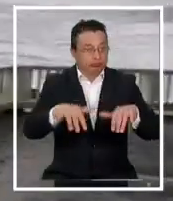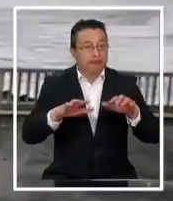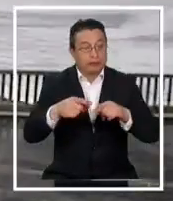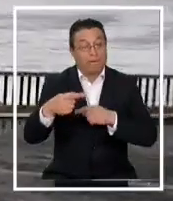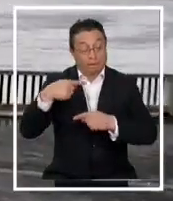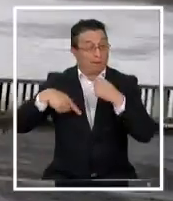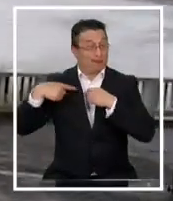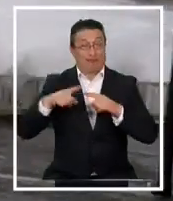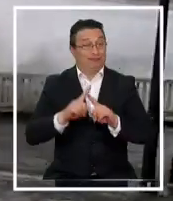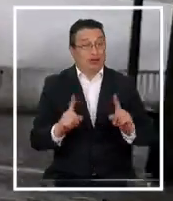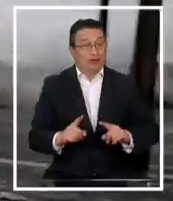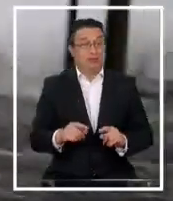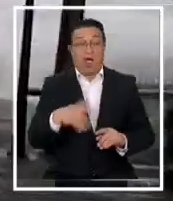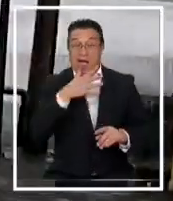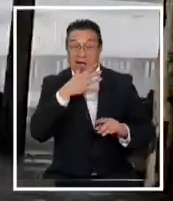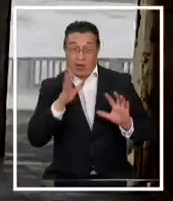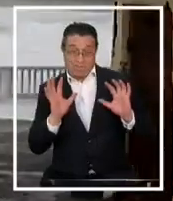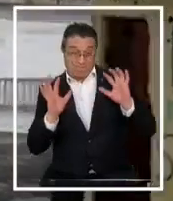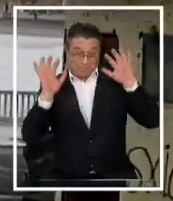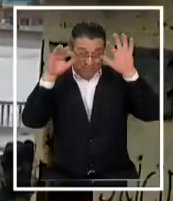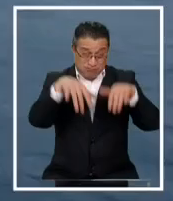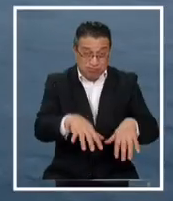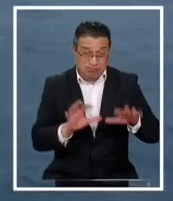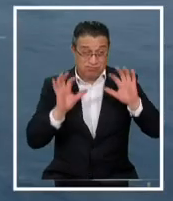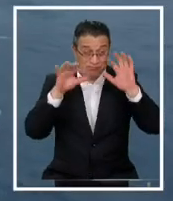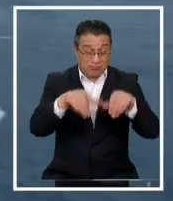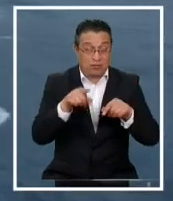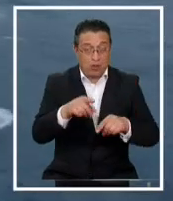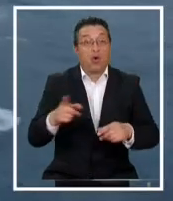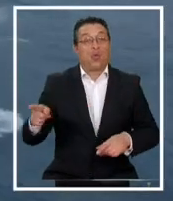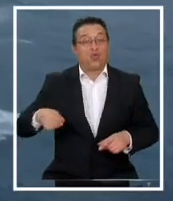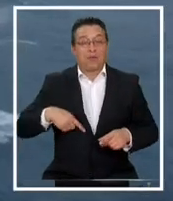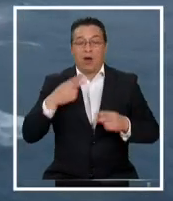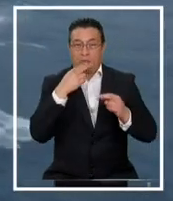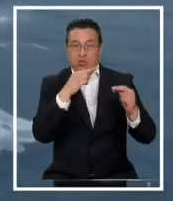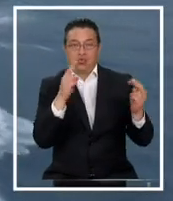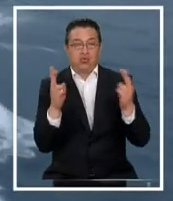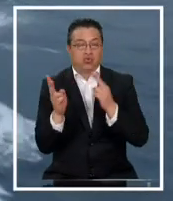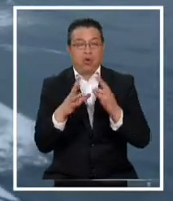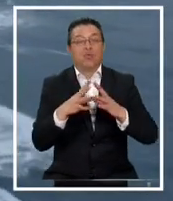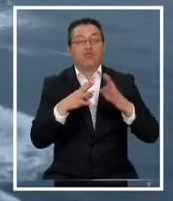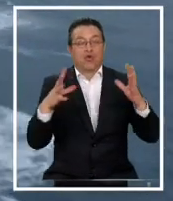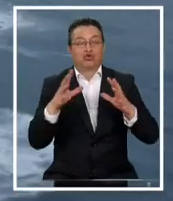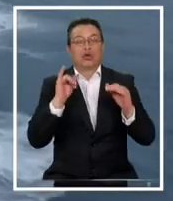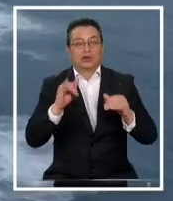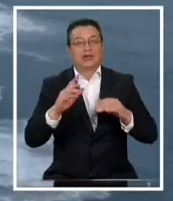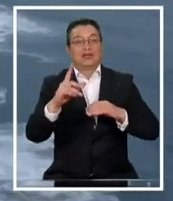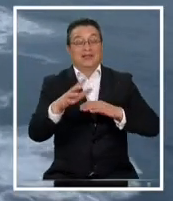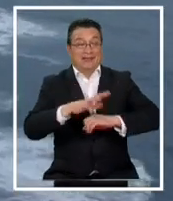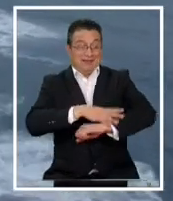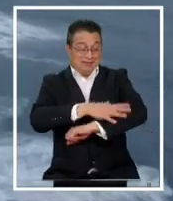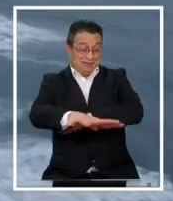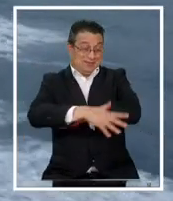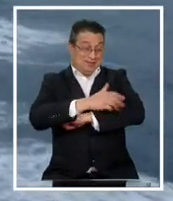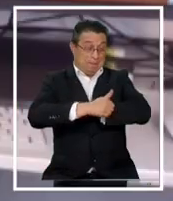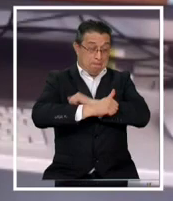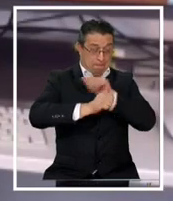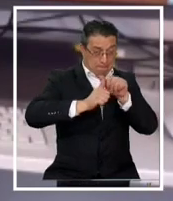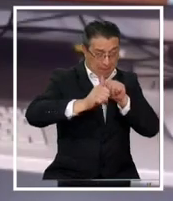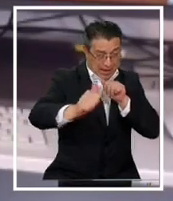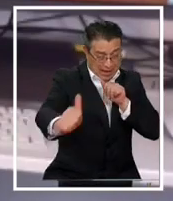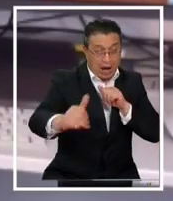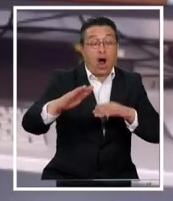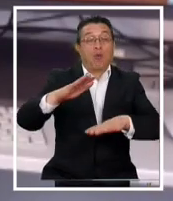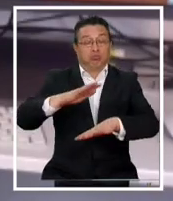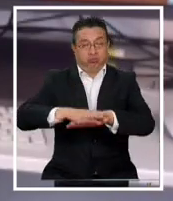vuelta atrás. Las marejadas son en general producidas por los vientos muy intensos asociados a tormentas en alta mar. Una de las consecuencias